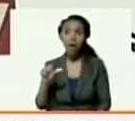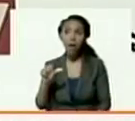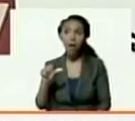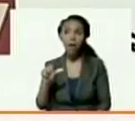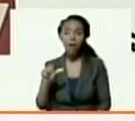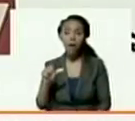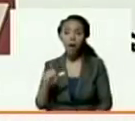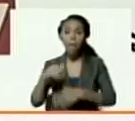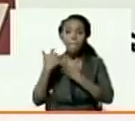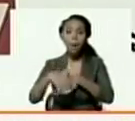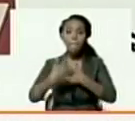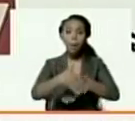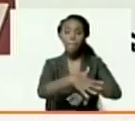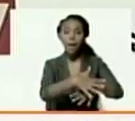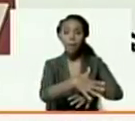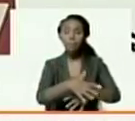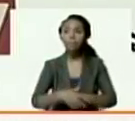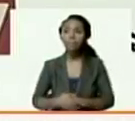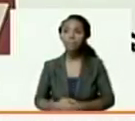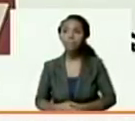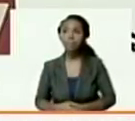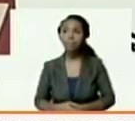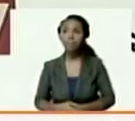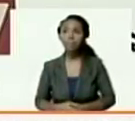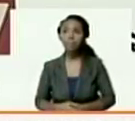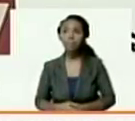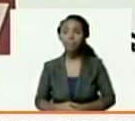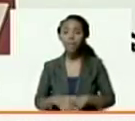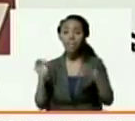a la militancia, a nuestra militancia,